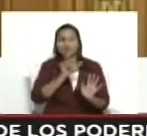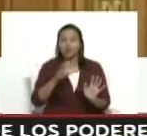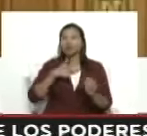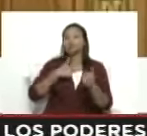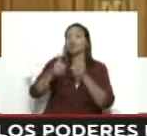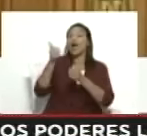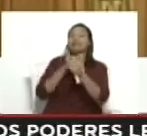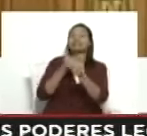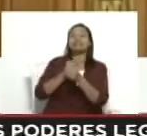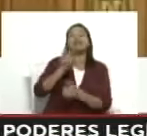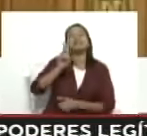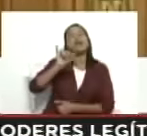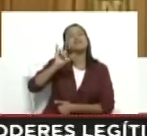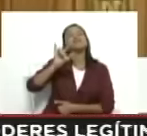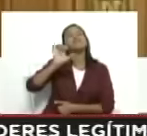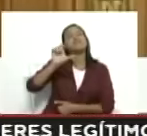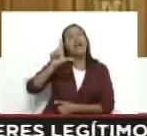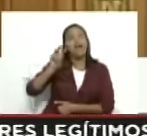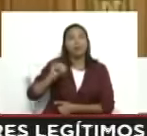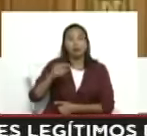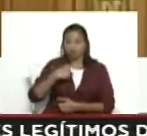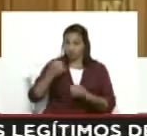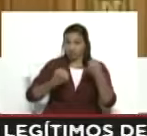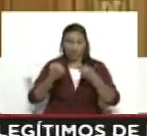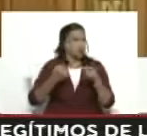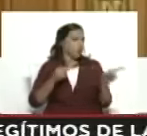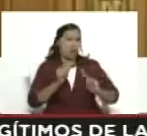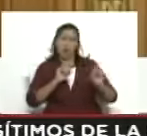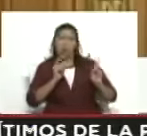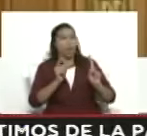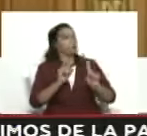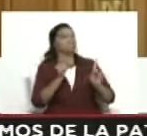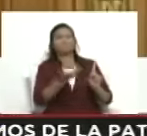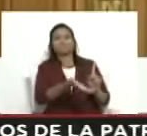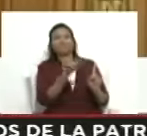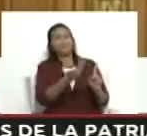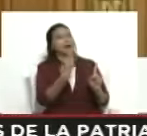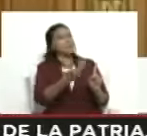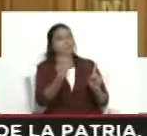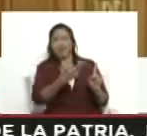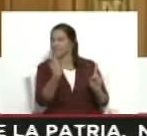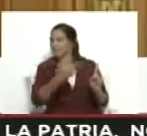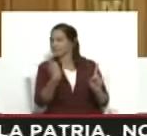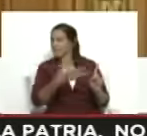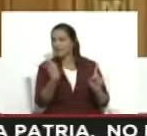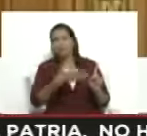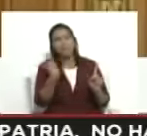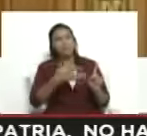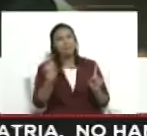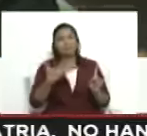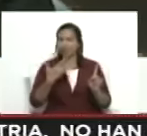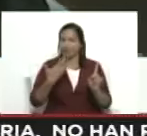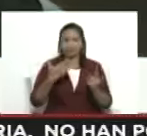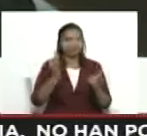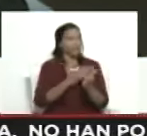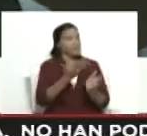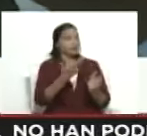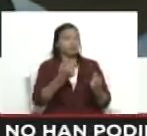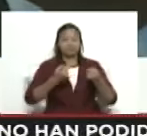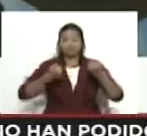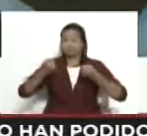Bielma. Yo manejo, le digo, no. Usted no va para ningún lado, compadre. Fuera aquí.